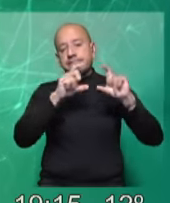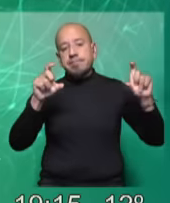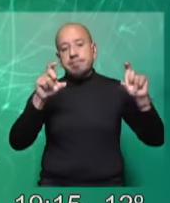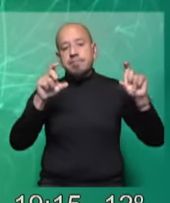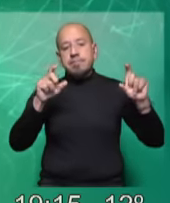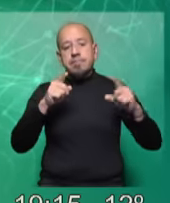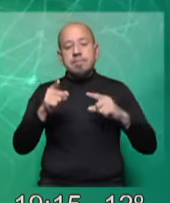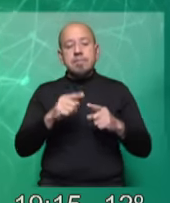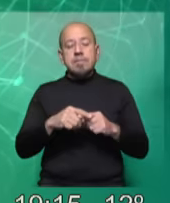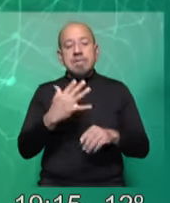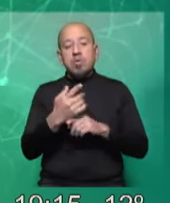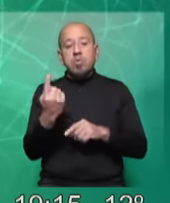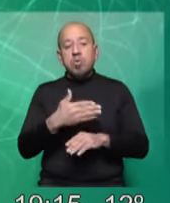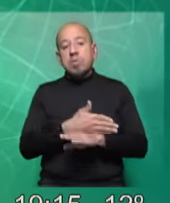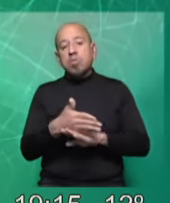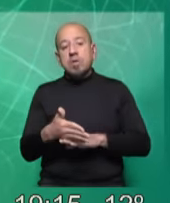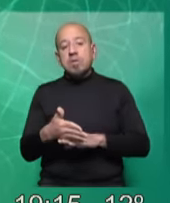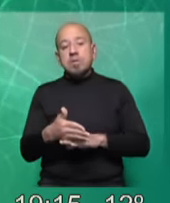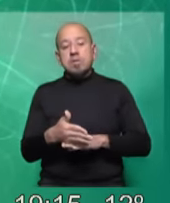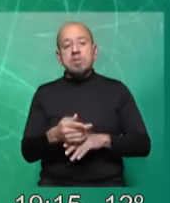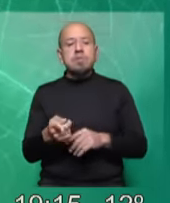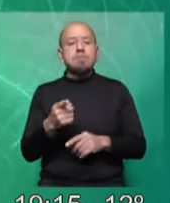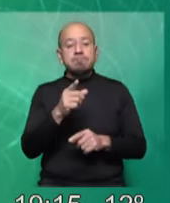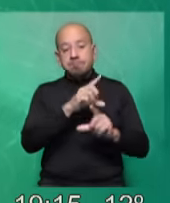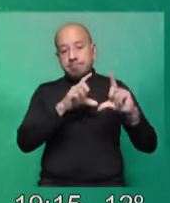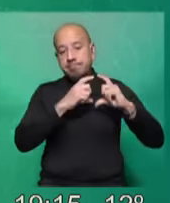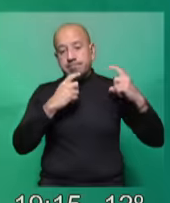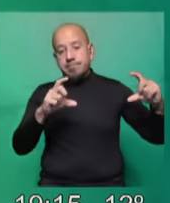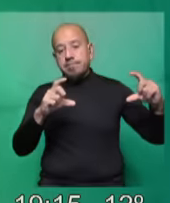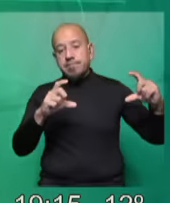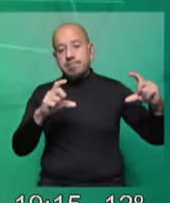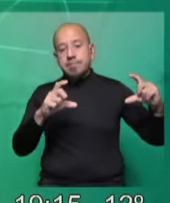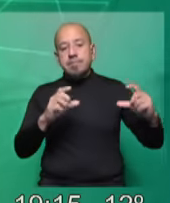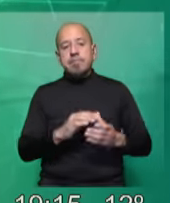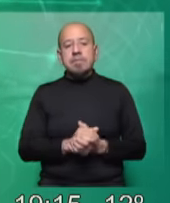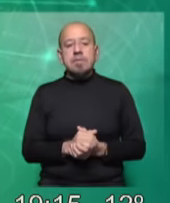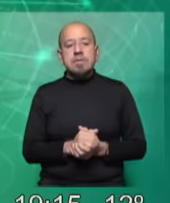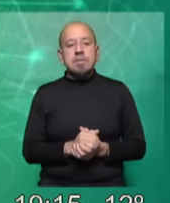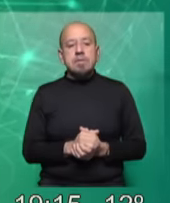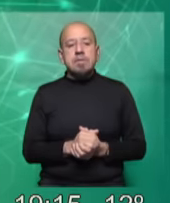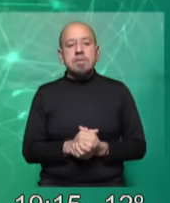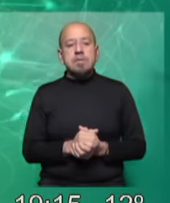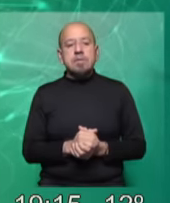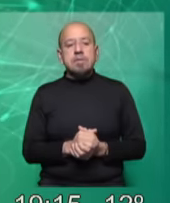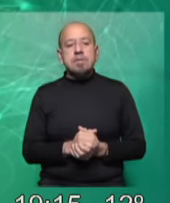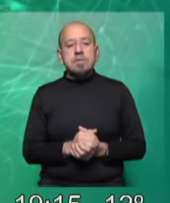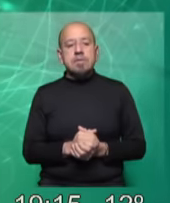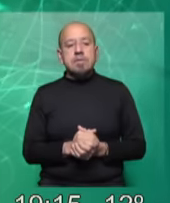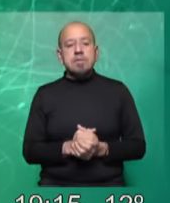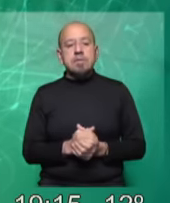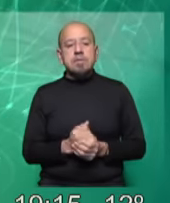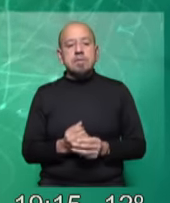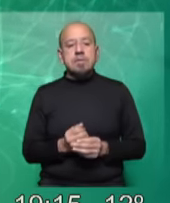consulta. 5 minutos después escribió: queremos saber con qué tipo de documentos ingresó y qué número de documento utilizó,